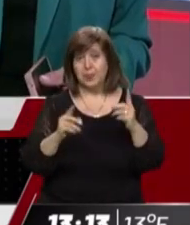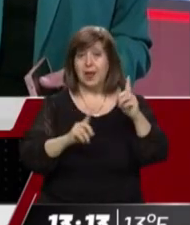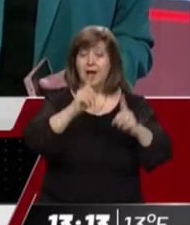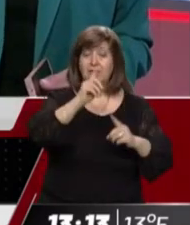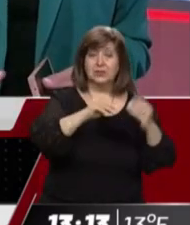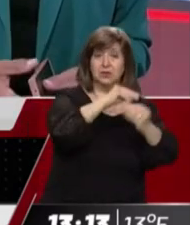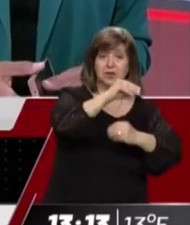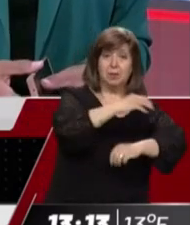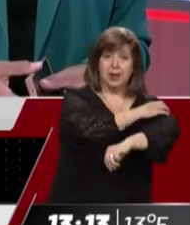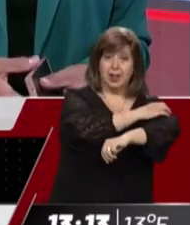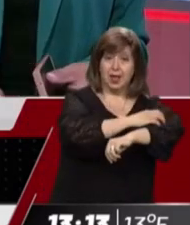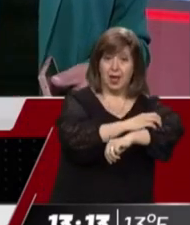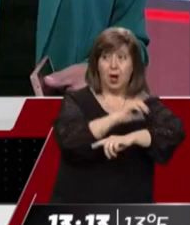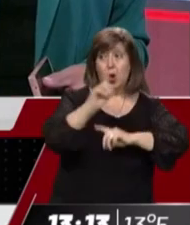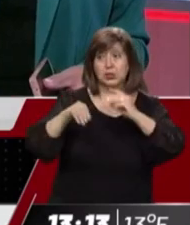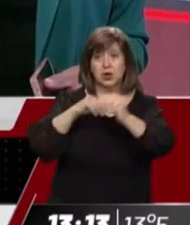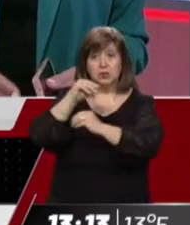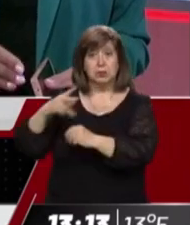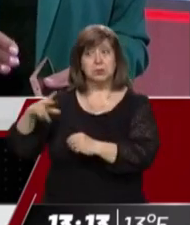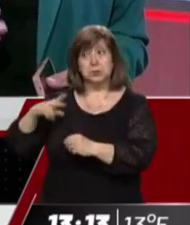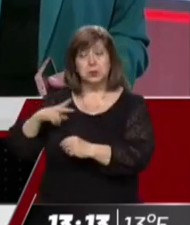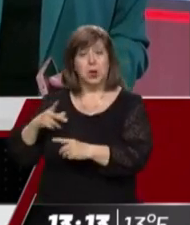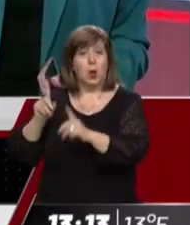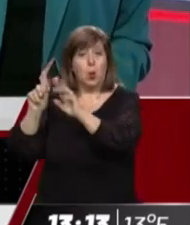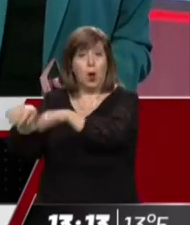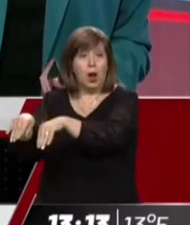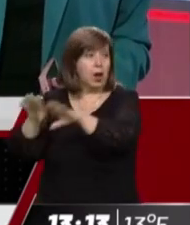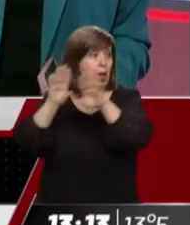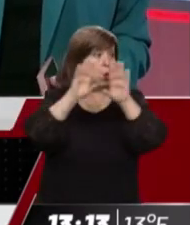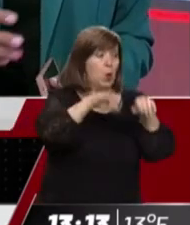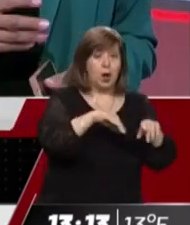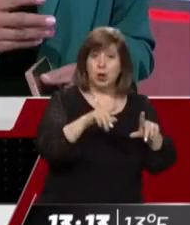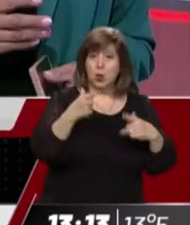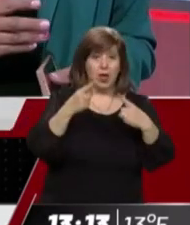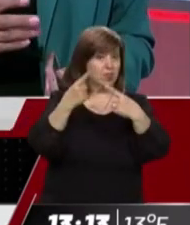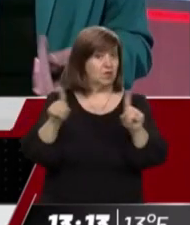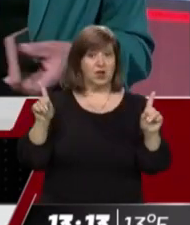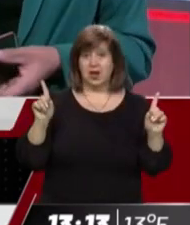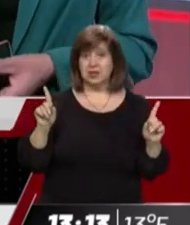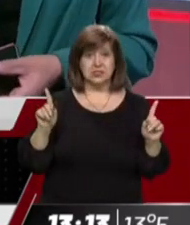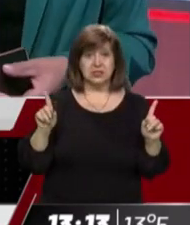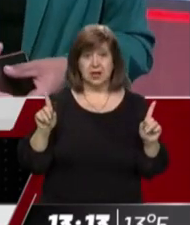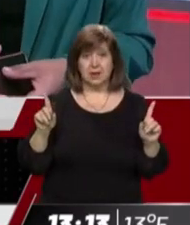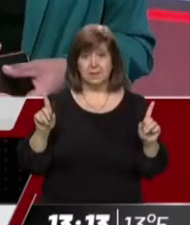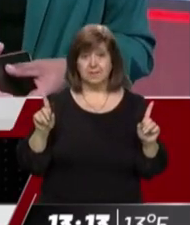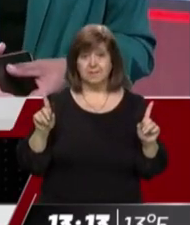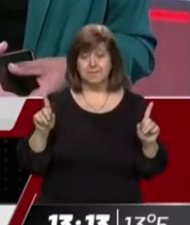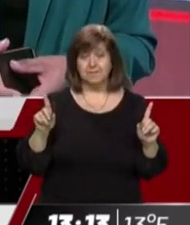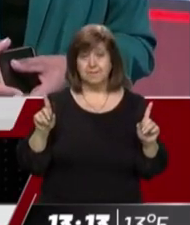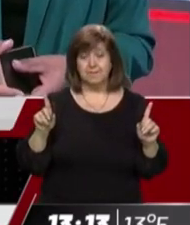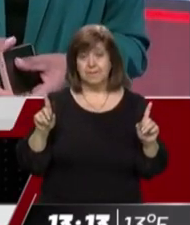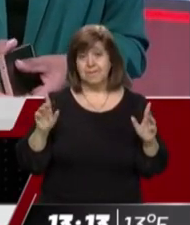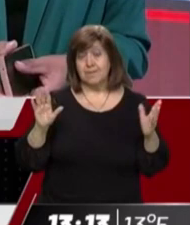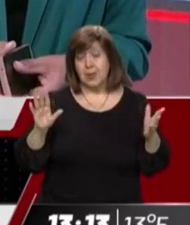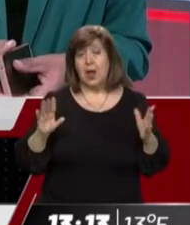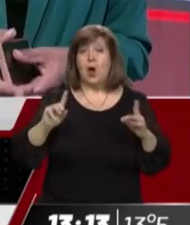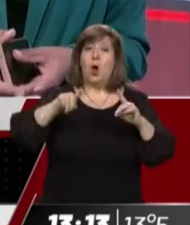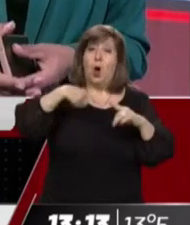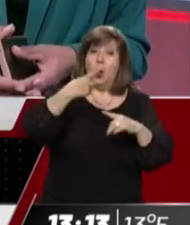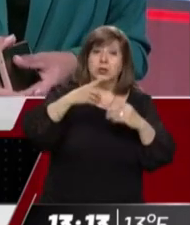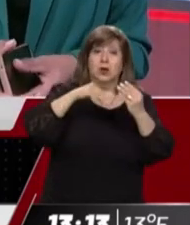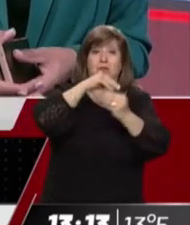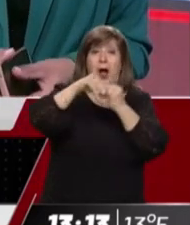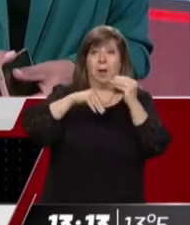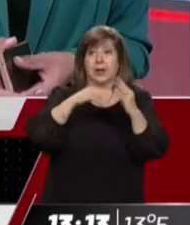de la contención, porque se puede, porque económicamente se puede, pero no pasa en todos los hogares. En muchos hogares